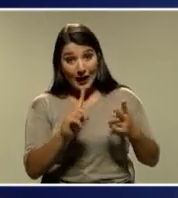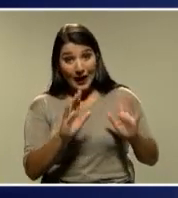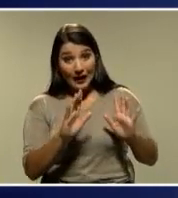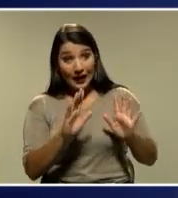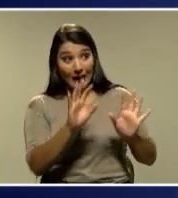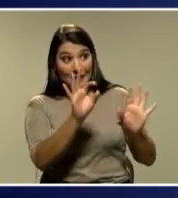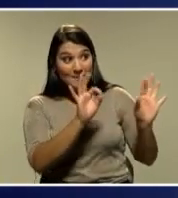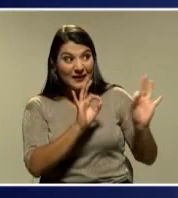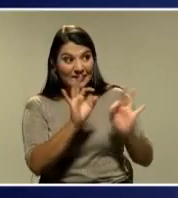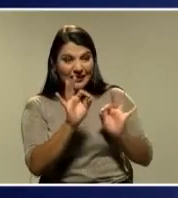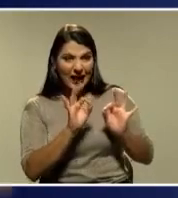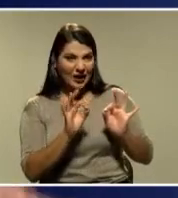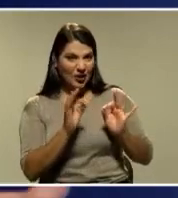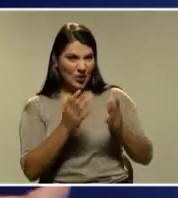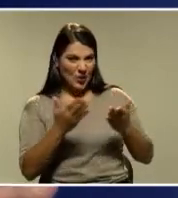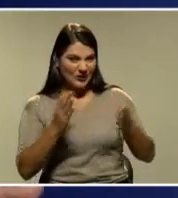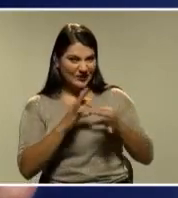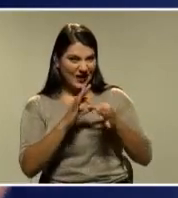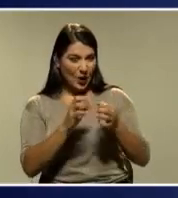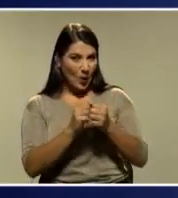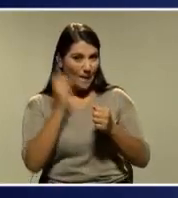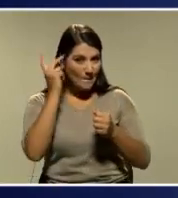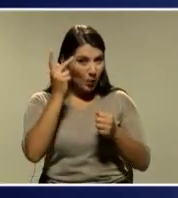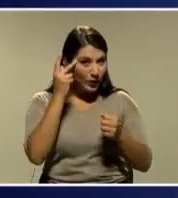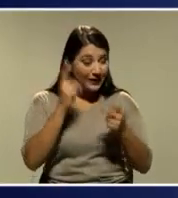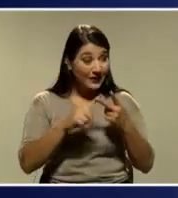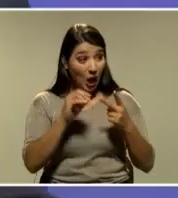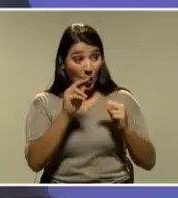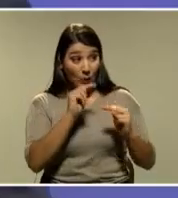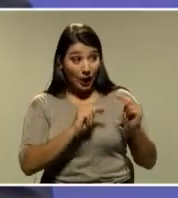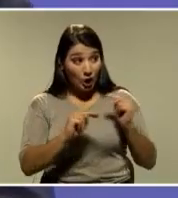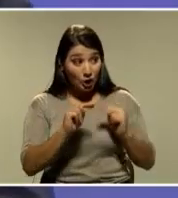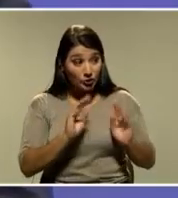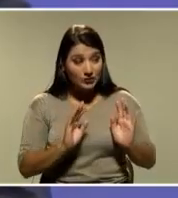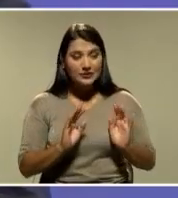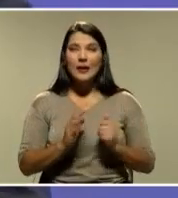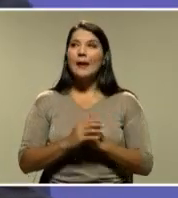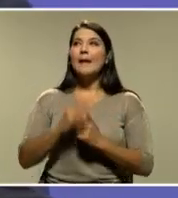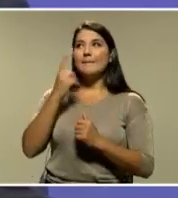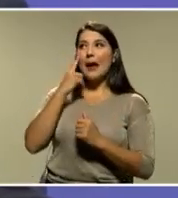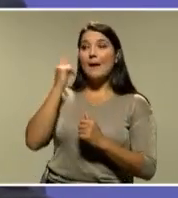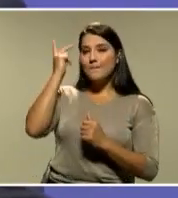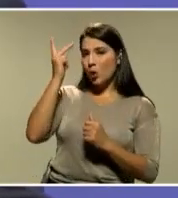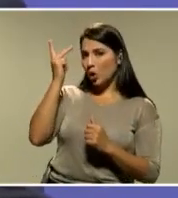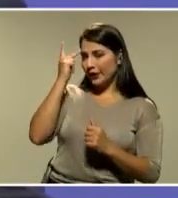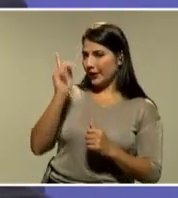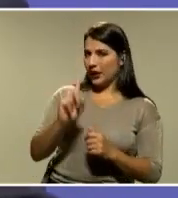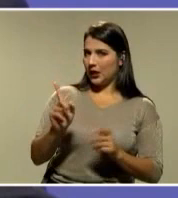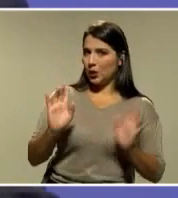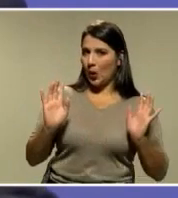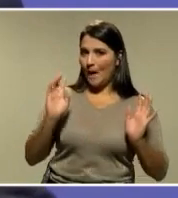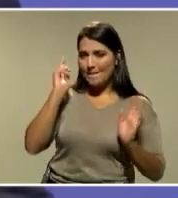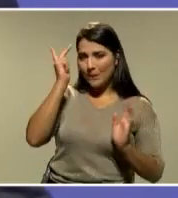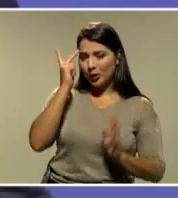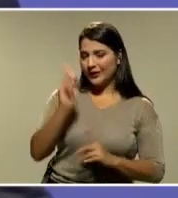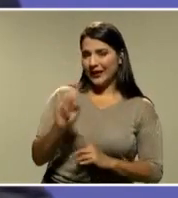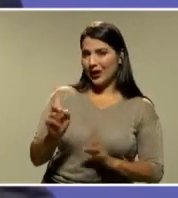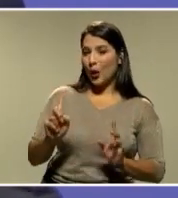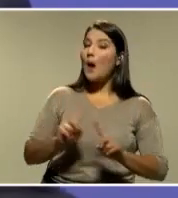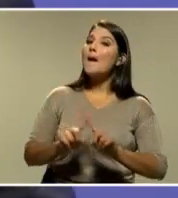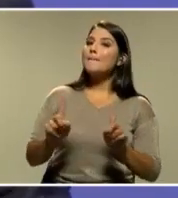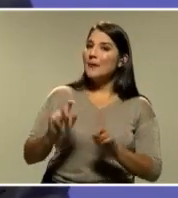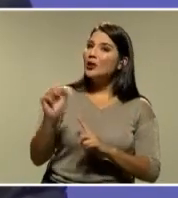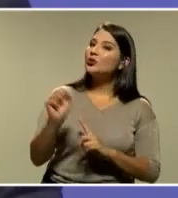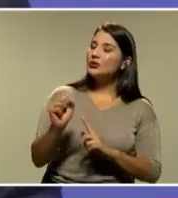a cosas desde la política hasta desde los negocios. Viera que de la política no, de la política no, pero